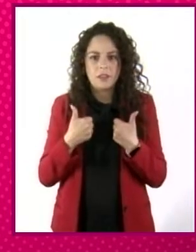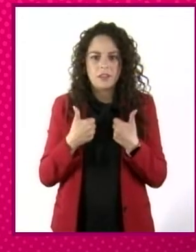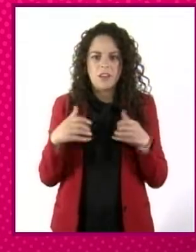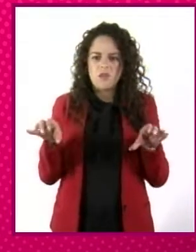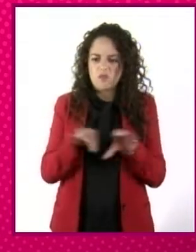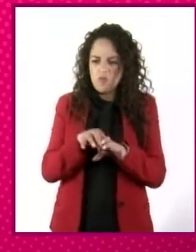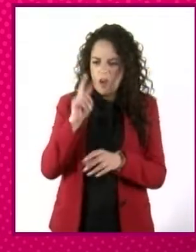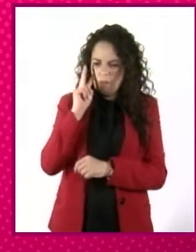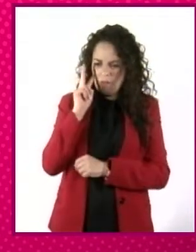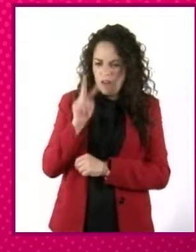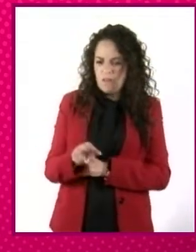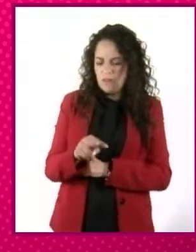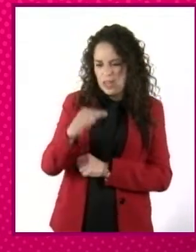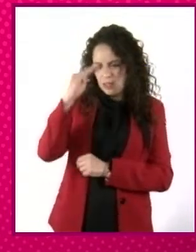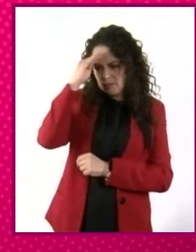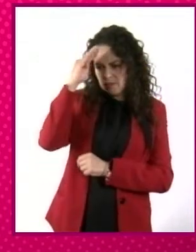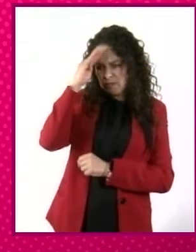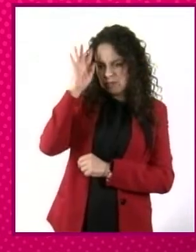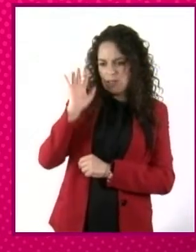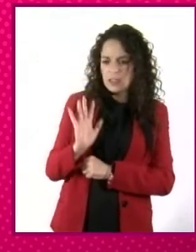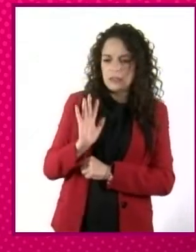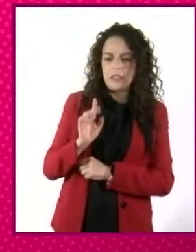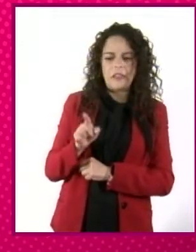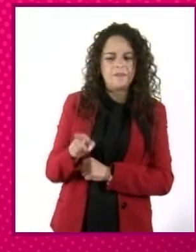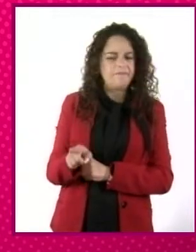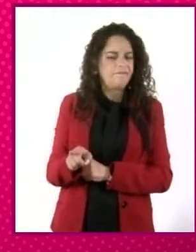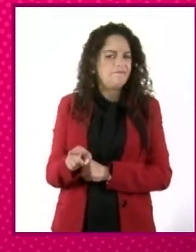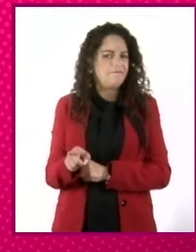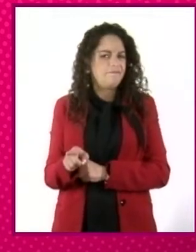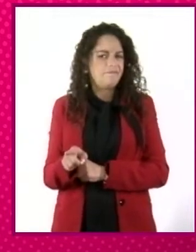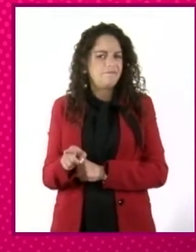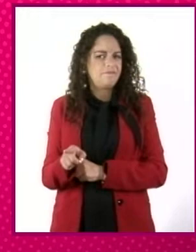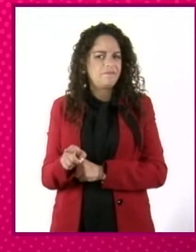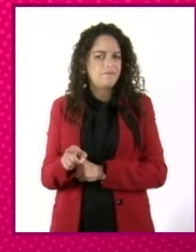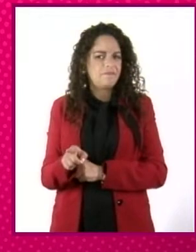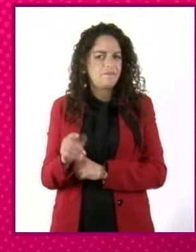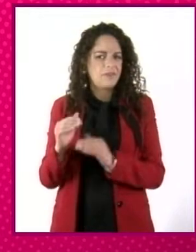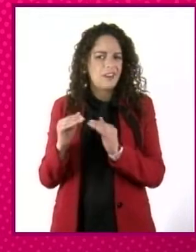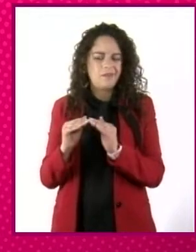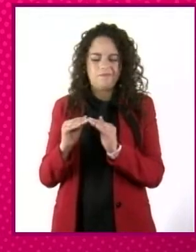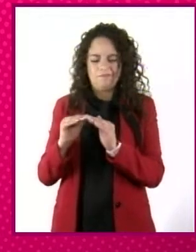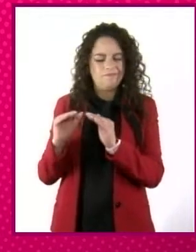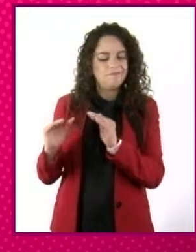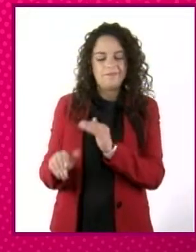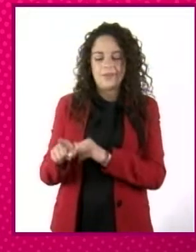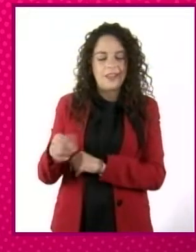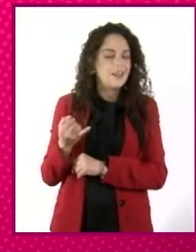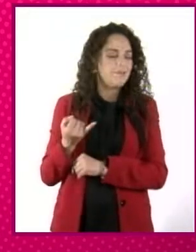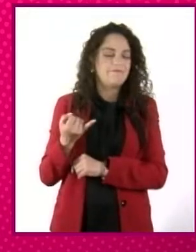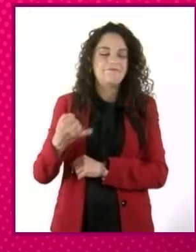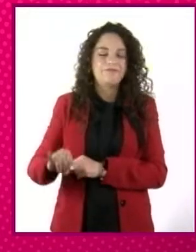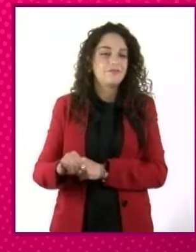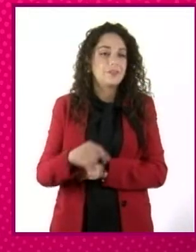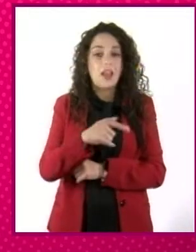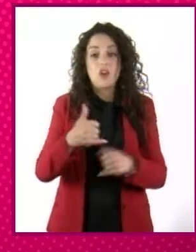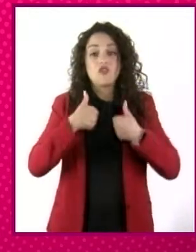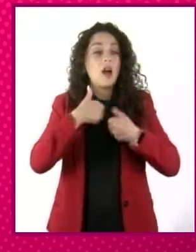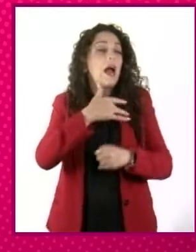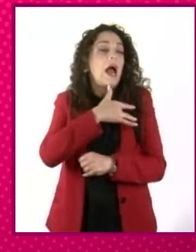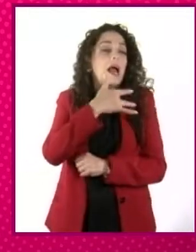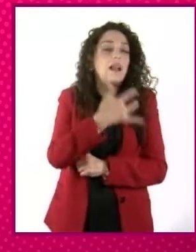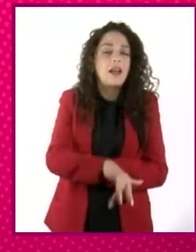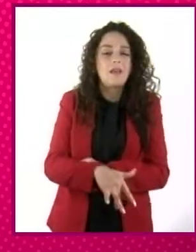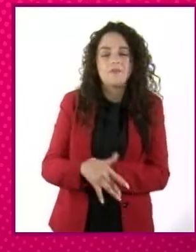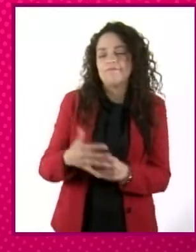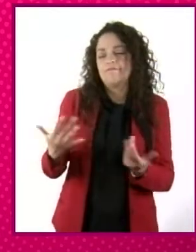adultocéntrica, en donde muchas veces se desestima o miran menos las experiencias amorosas que tienen los y las adolescentes desde esta mirada